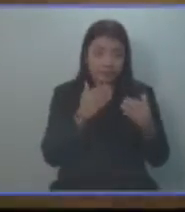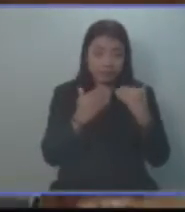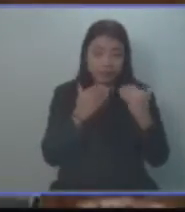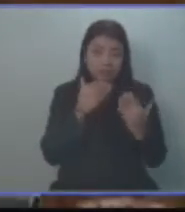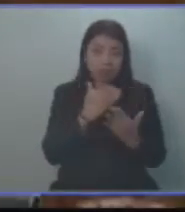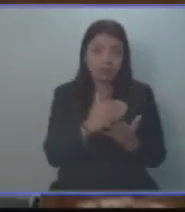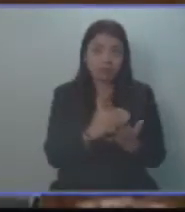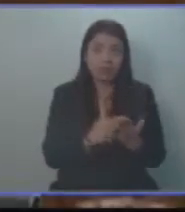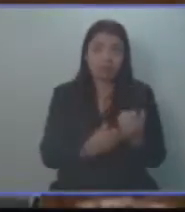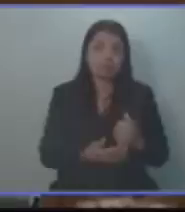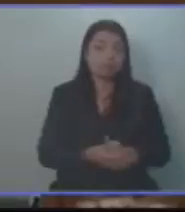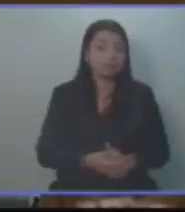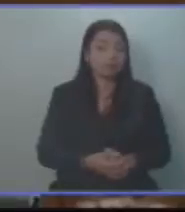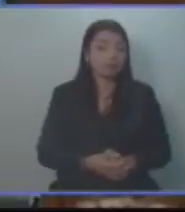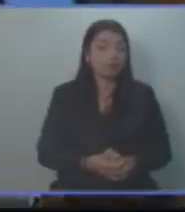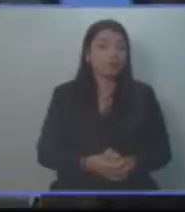justificados.